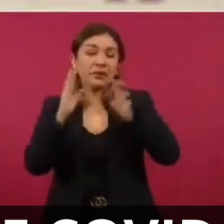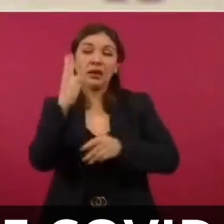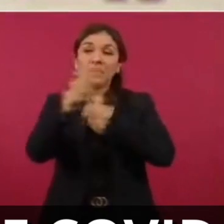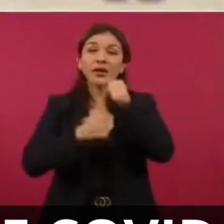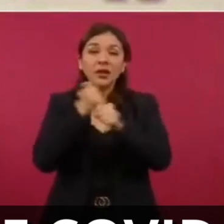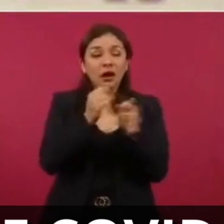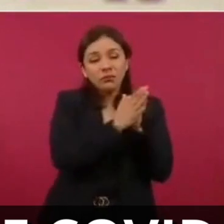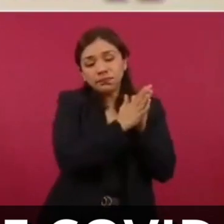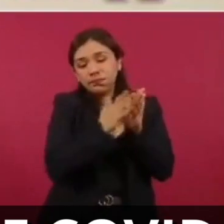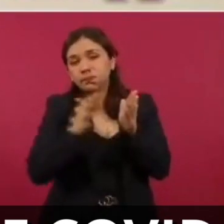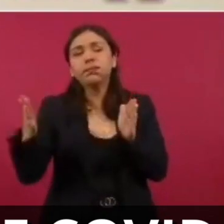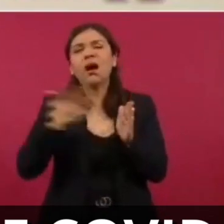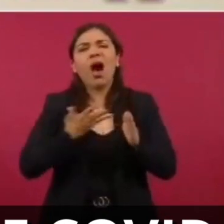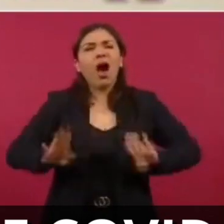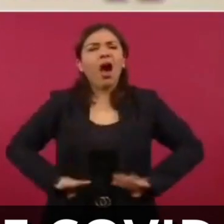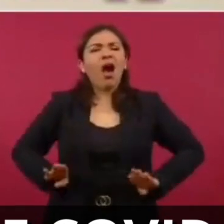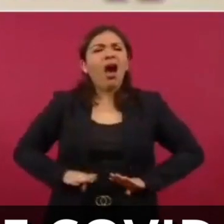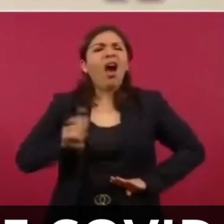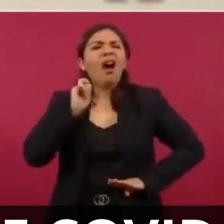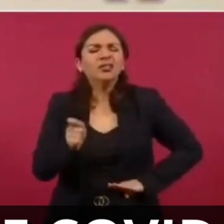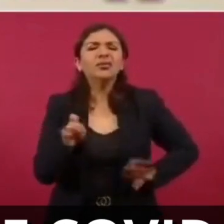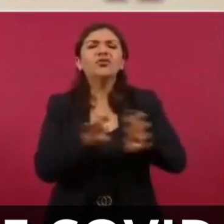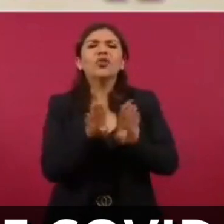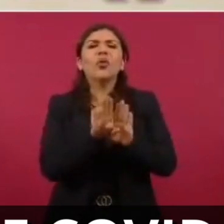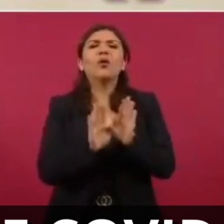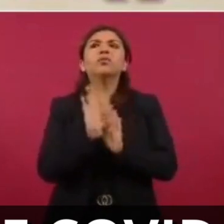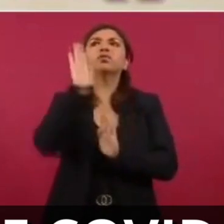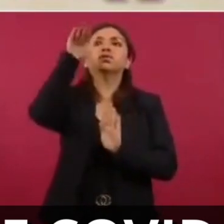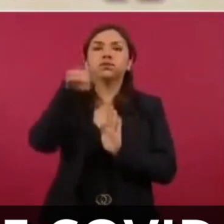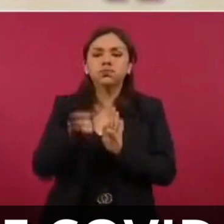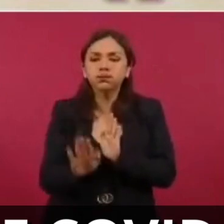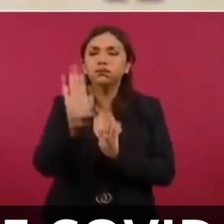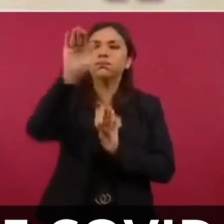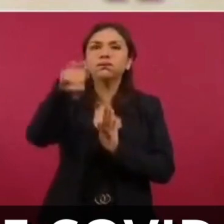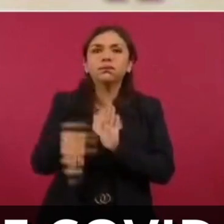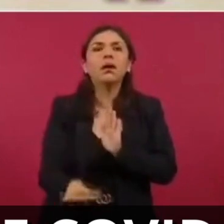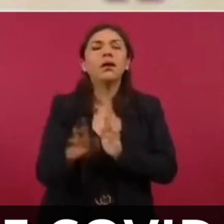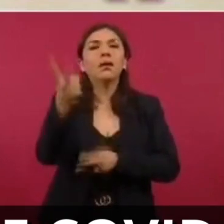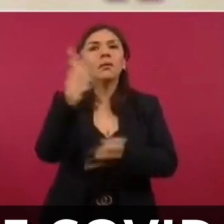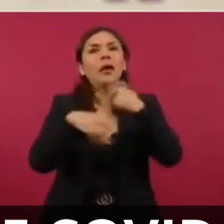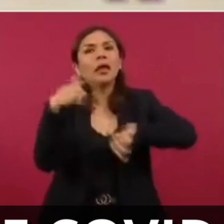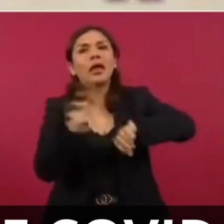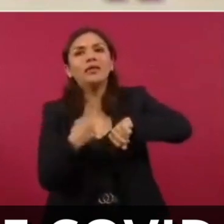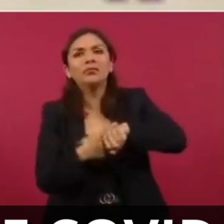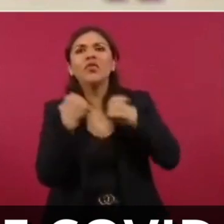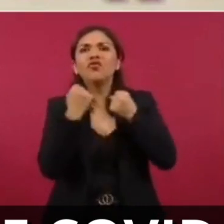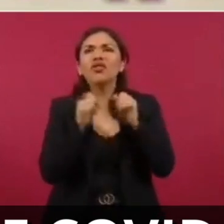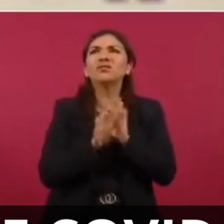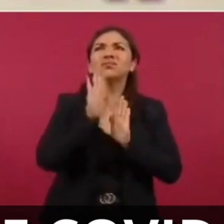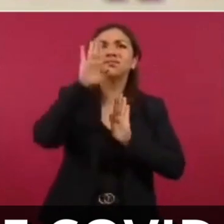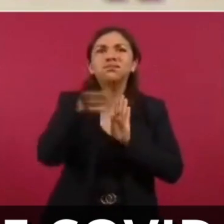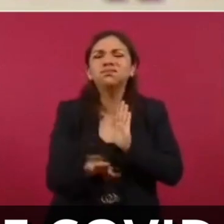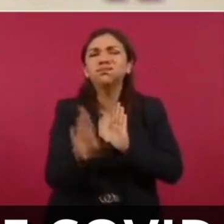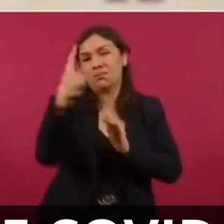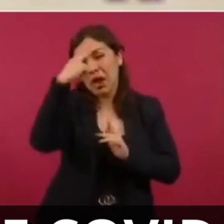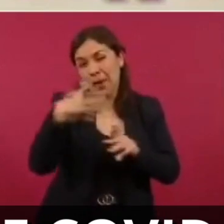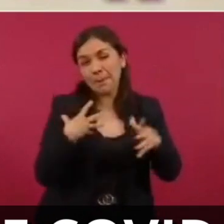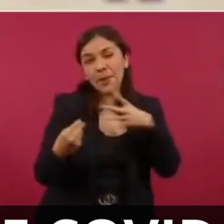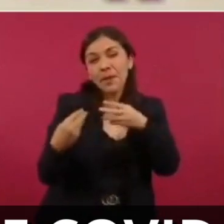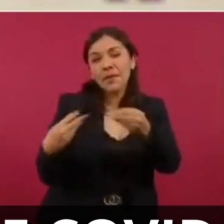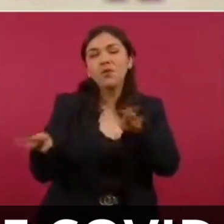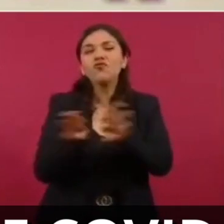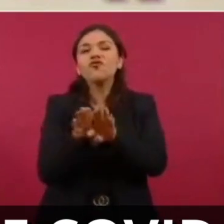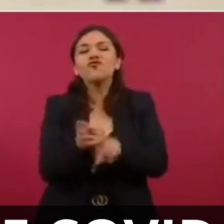se caracterizó por una serie de oleadas o subidas y bajadas en la intensidad de la transmisión, de la ocurrencia